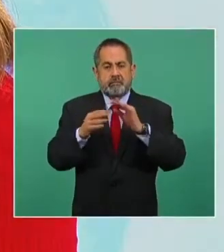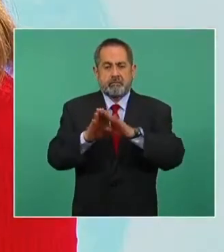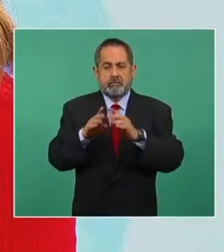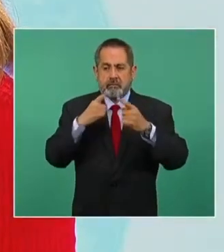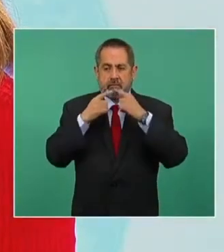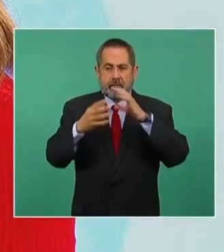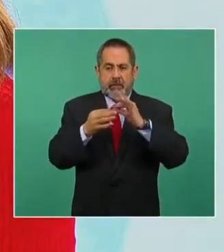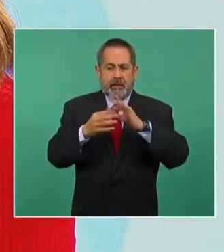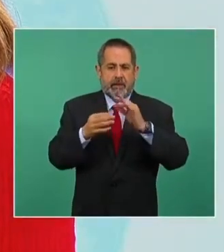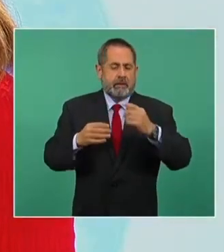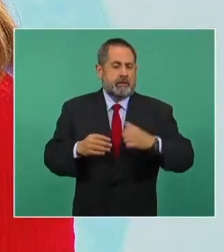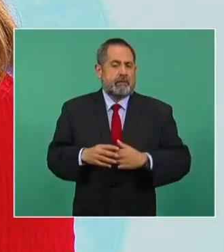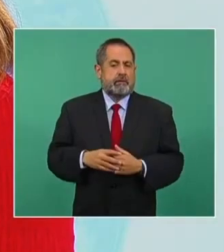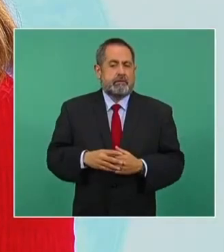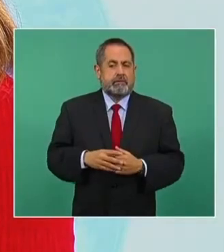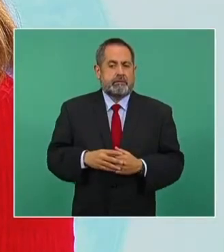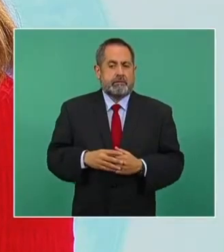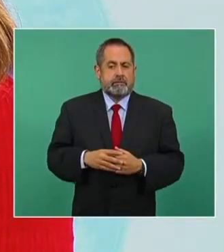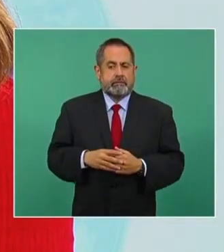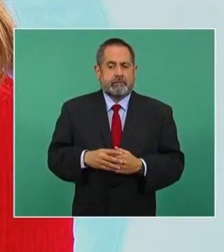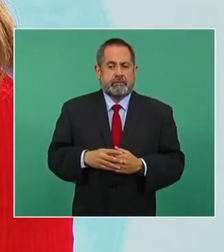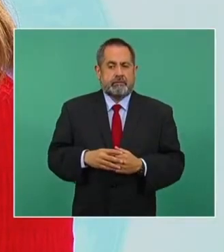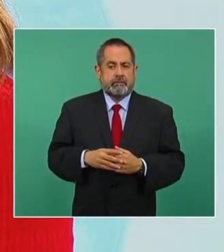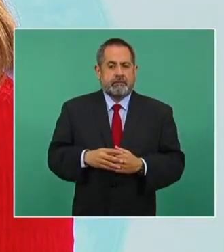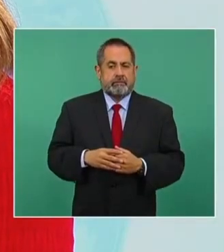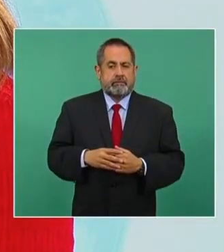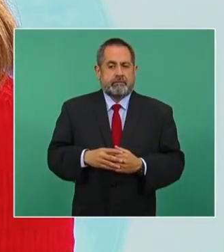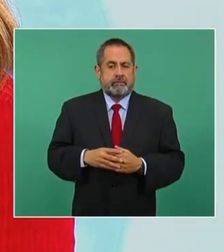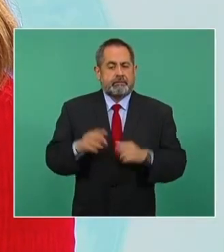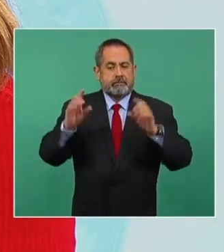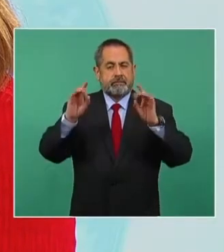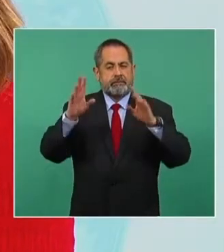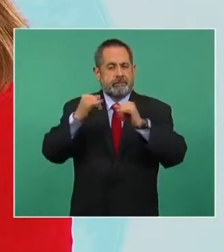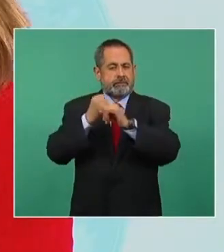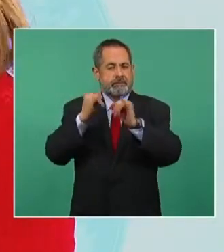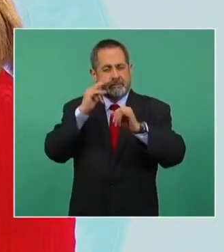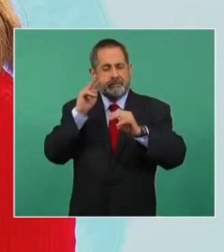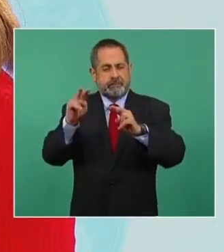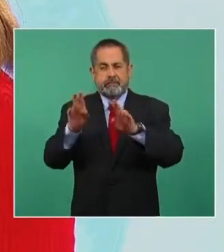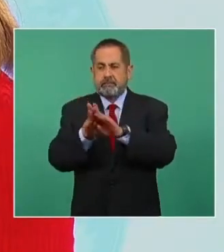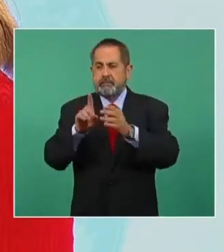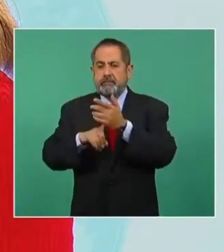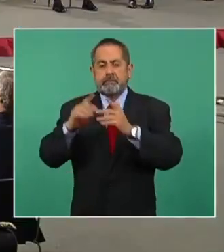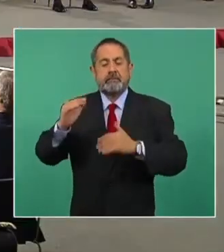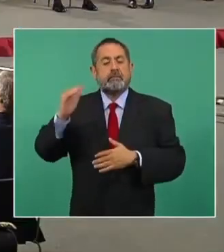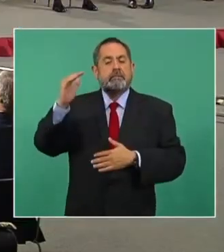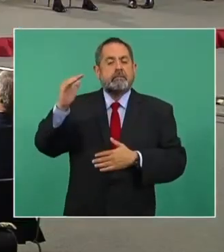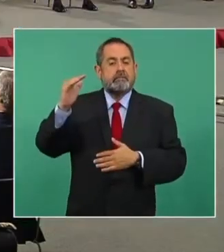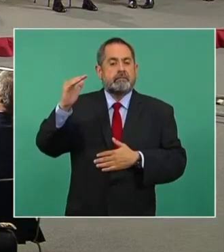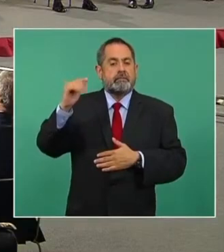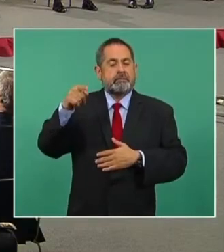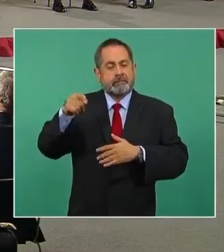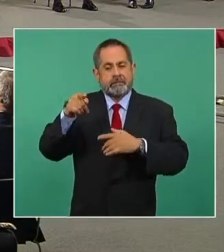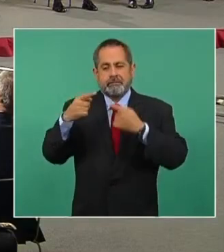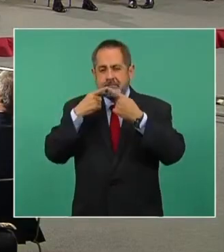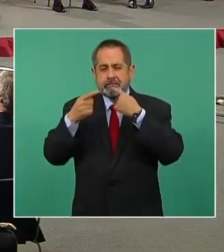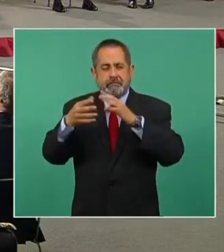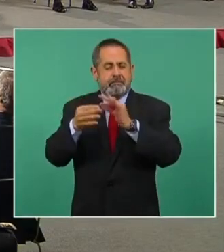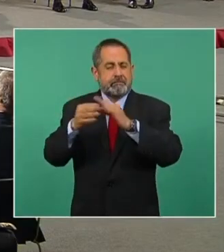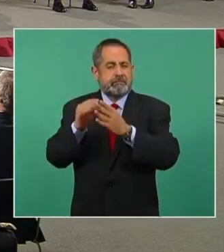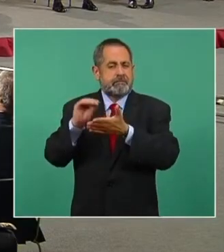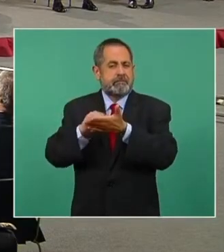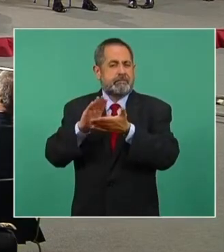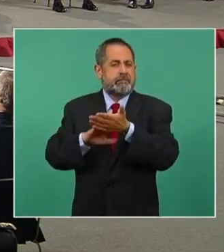de la Victoria Alada, que remata el ángel de la independencia. Y en la parte superior, siguiendo el contorno, la